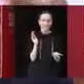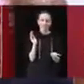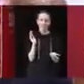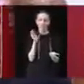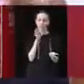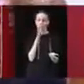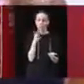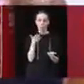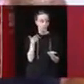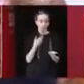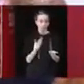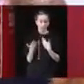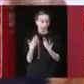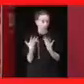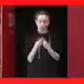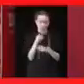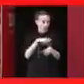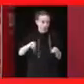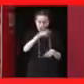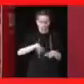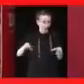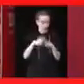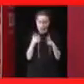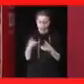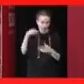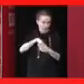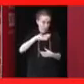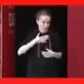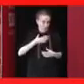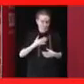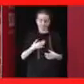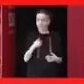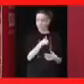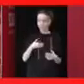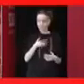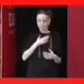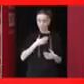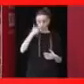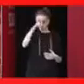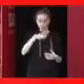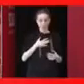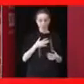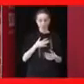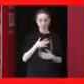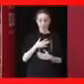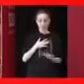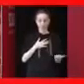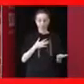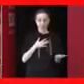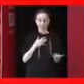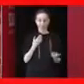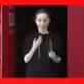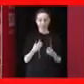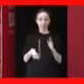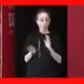están hablando de nosotros de nuestra sociedad de nuestro papel el de los hombres en esta sociedad en la que aún prevalecen como aquí se